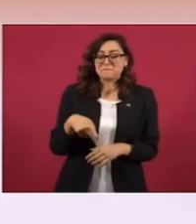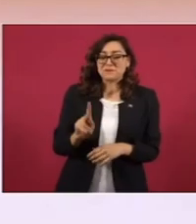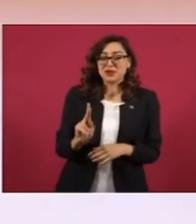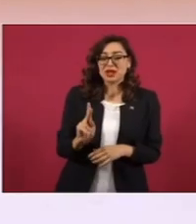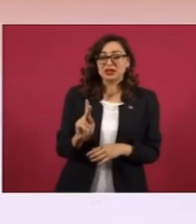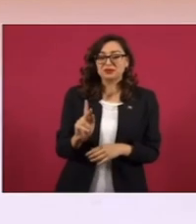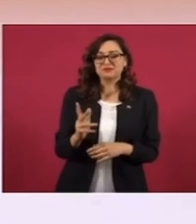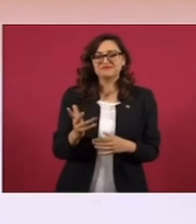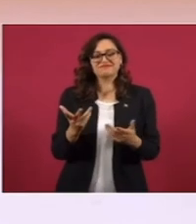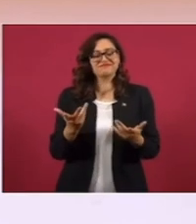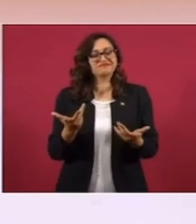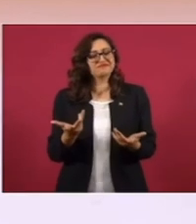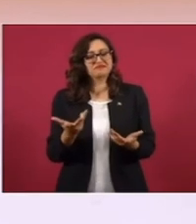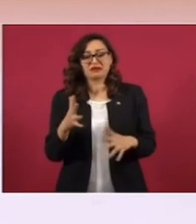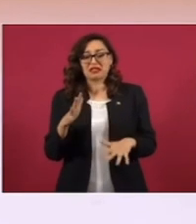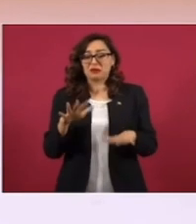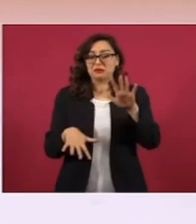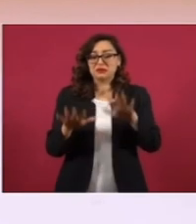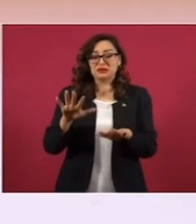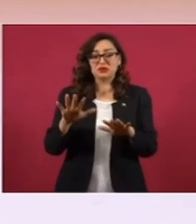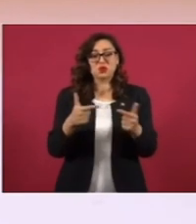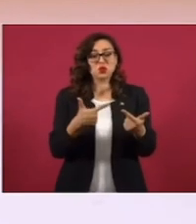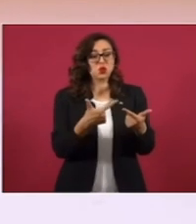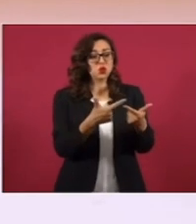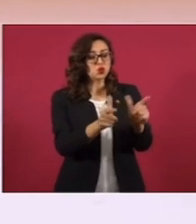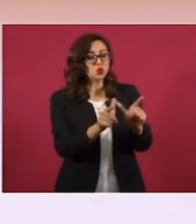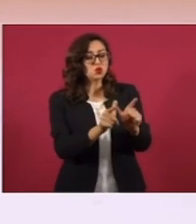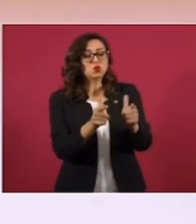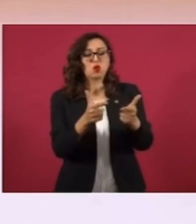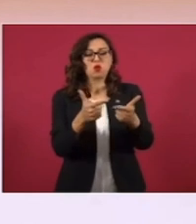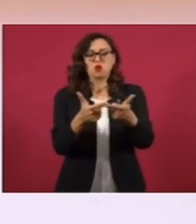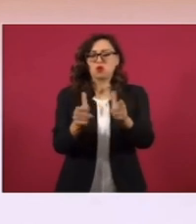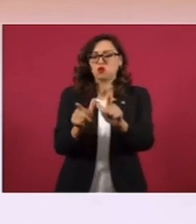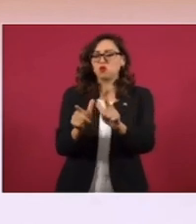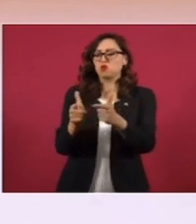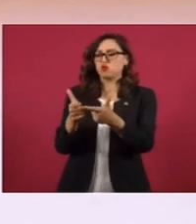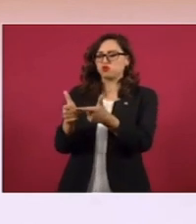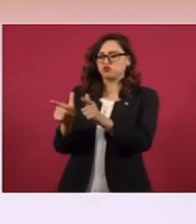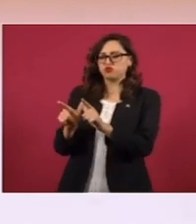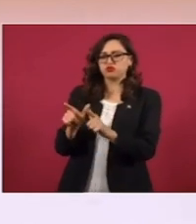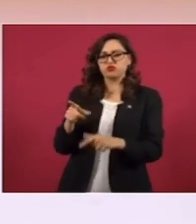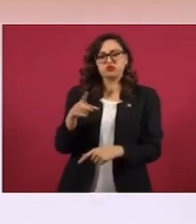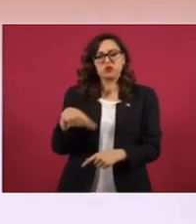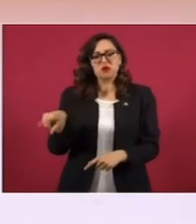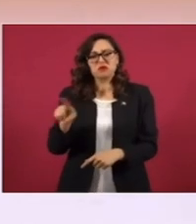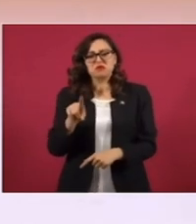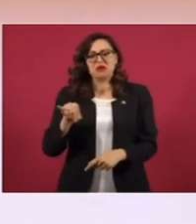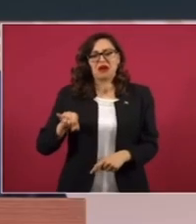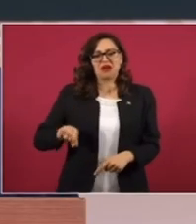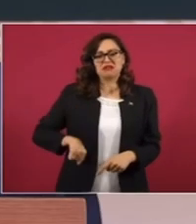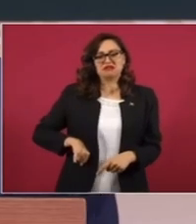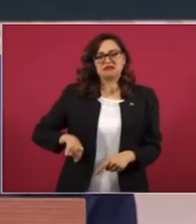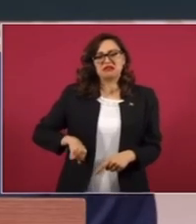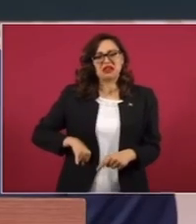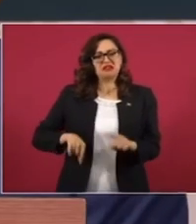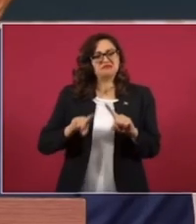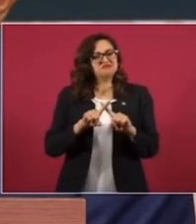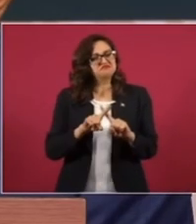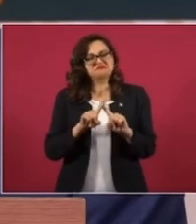grupos de interés situados en posiciones de poder gubernamental